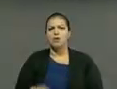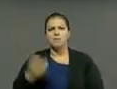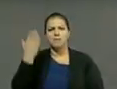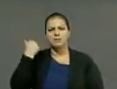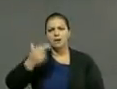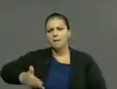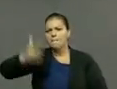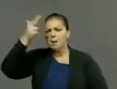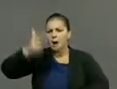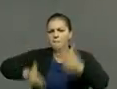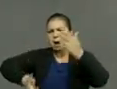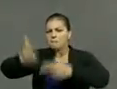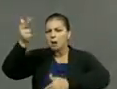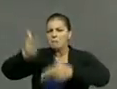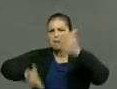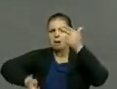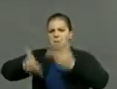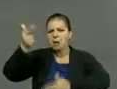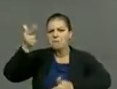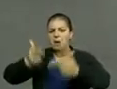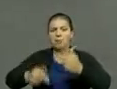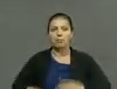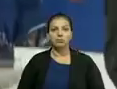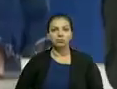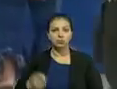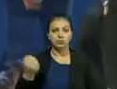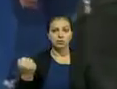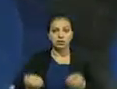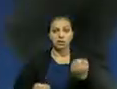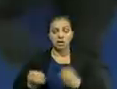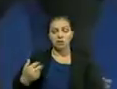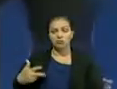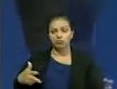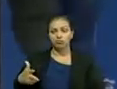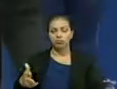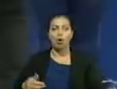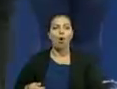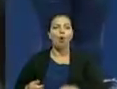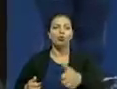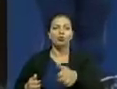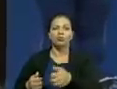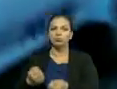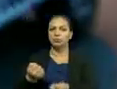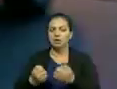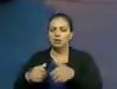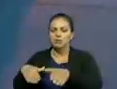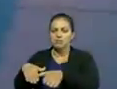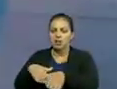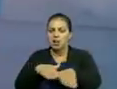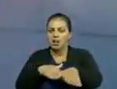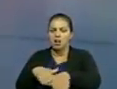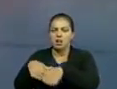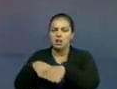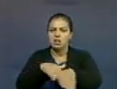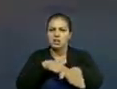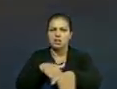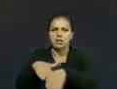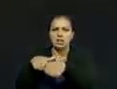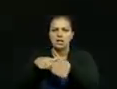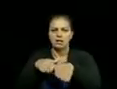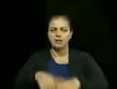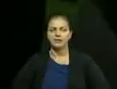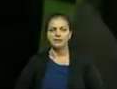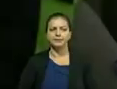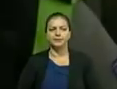Los aprehendidos se movilizaban en un vehículo que seguía a otro con 4 ocupantes. Todos fueron interceptados durante una persecución policial.